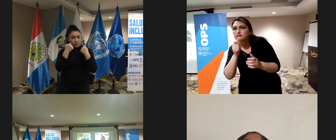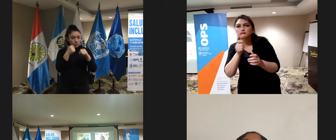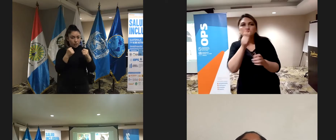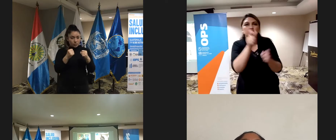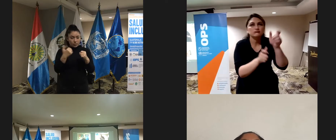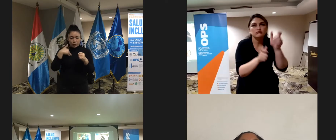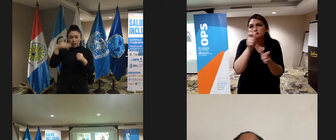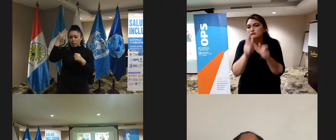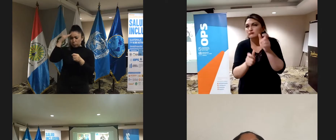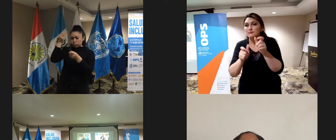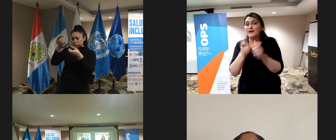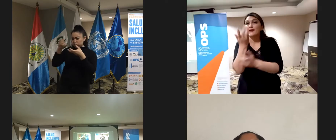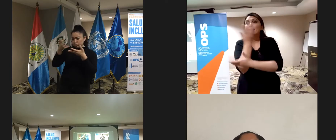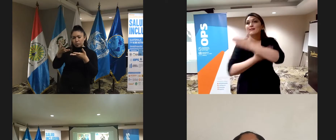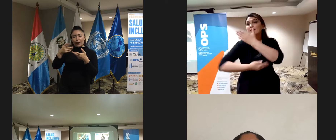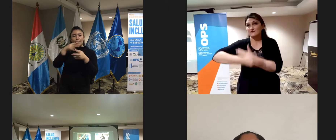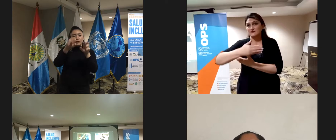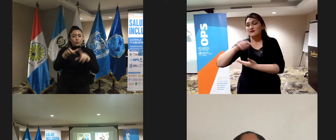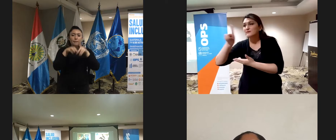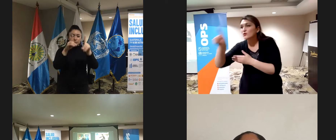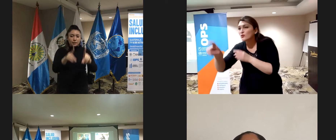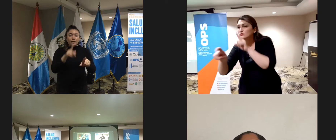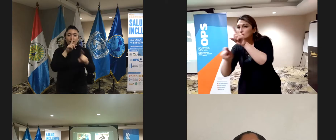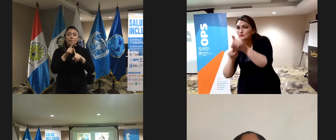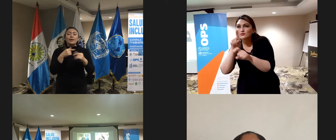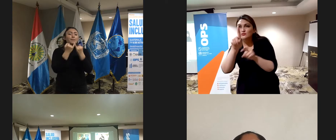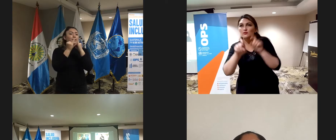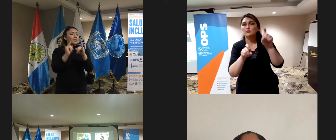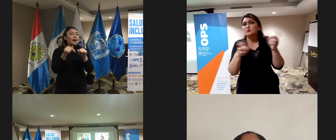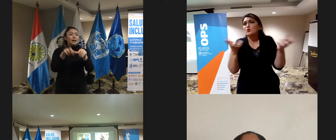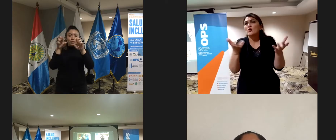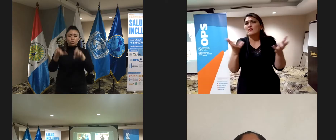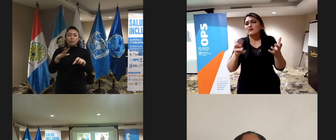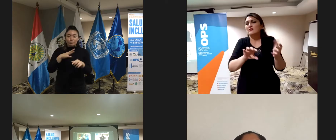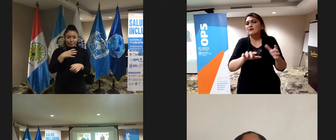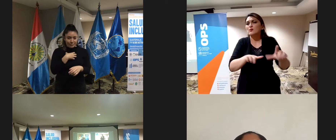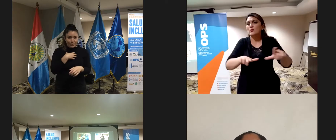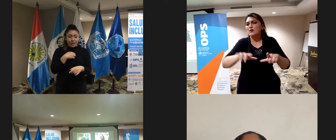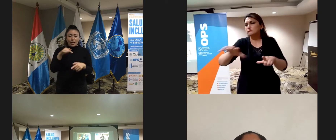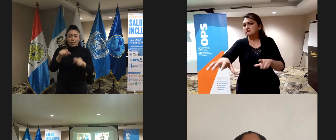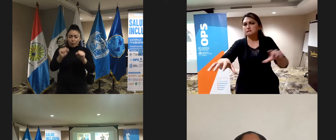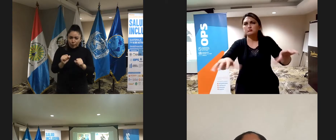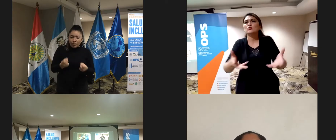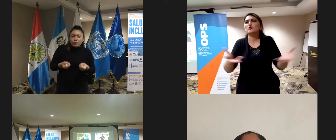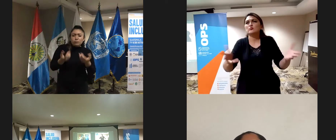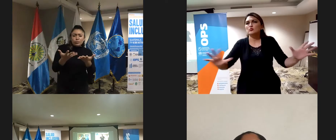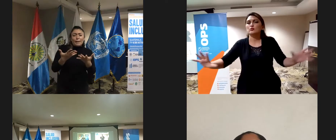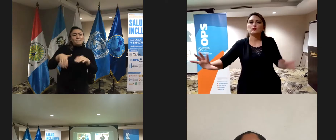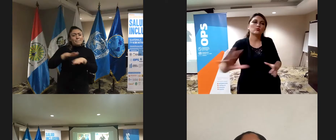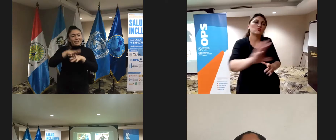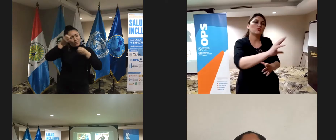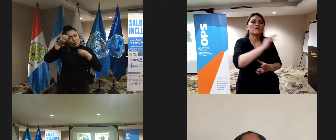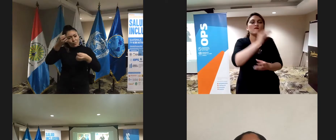las personas con discapacidad, independiente de la región a la que pertenezcan, nos genera información